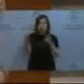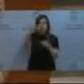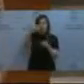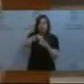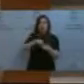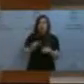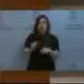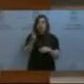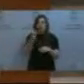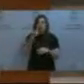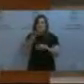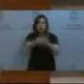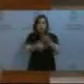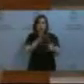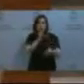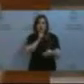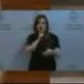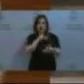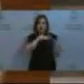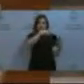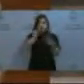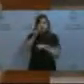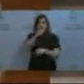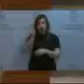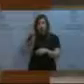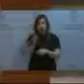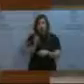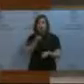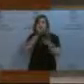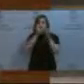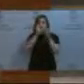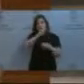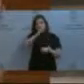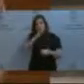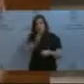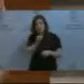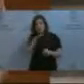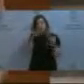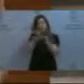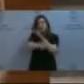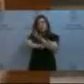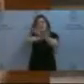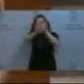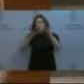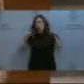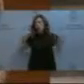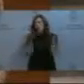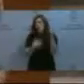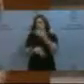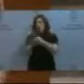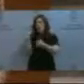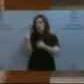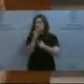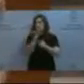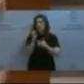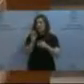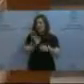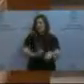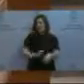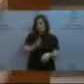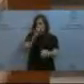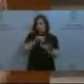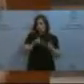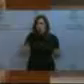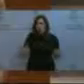hitos procesales hay otros documentos, hay otros informes que tratan de esclarecer lo que sucedió la noche del 30 de enero del año